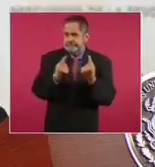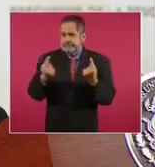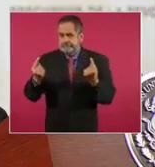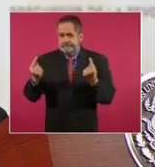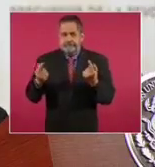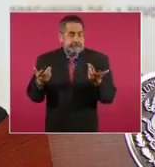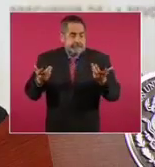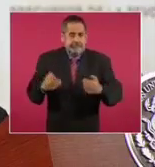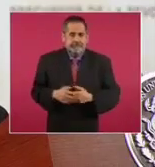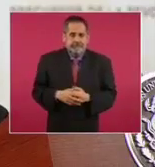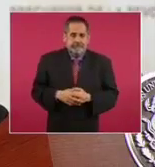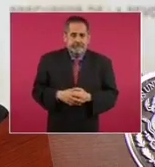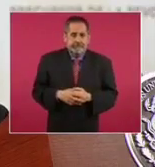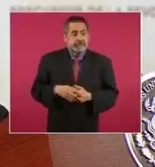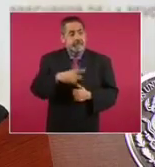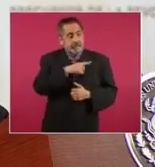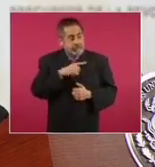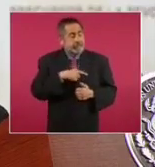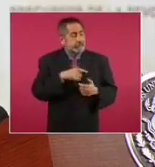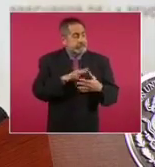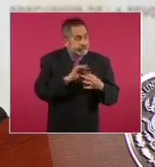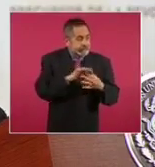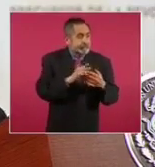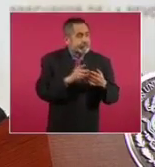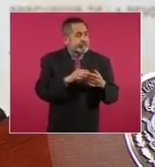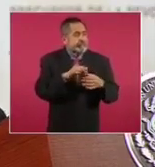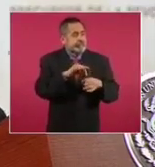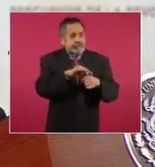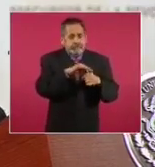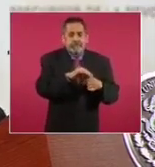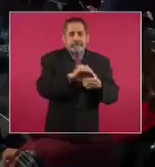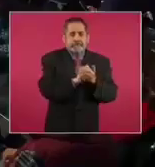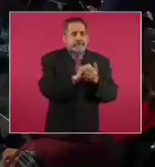tienen que hacer varios ejercicios.